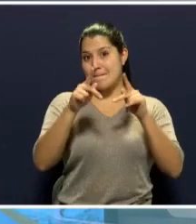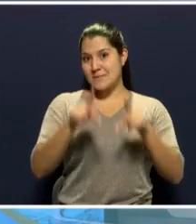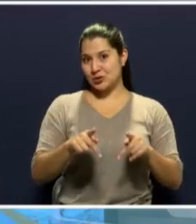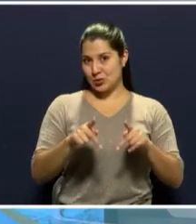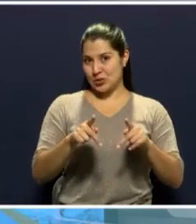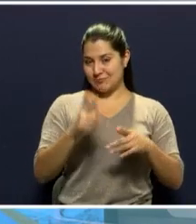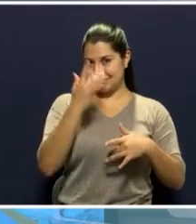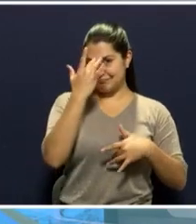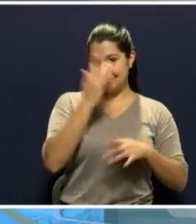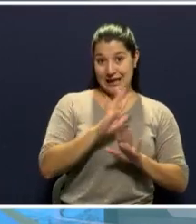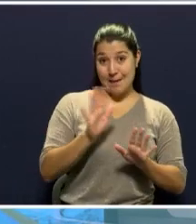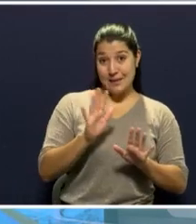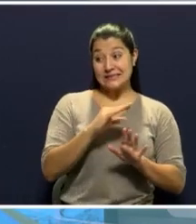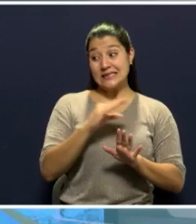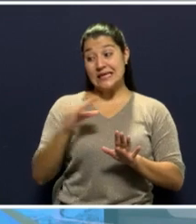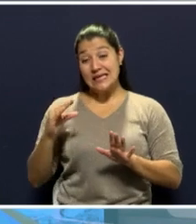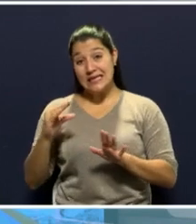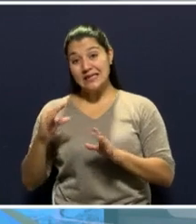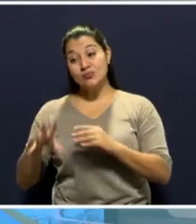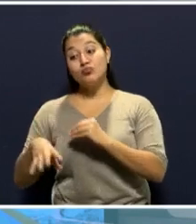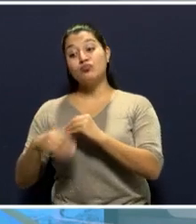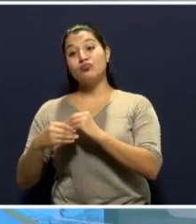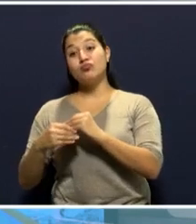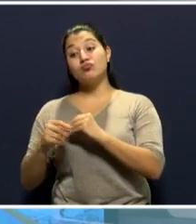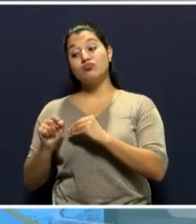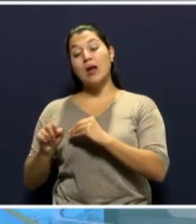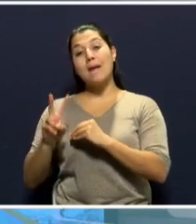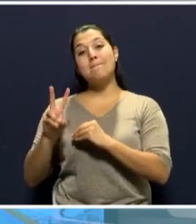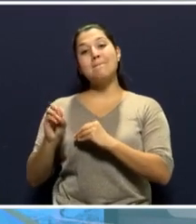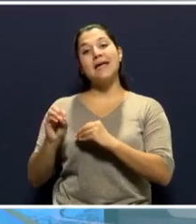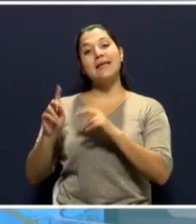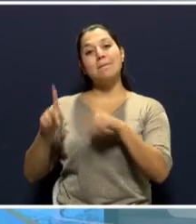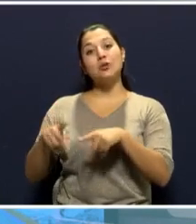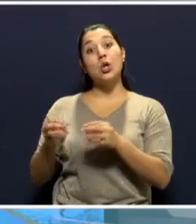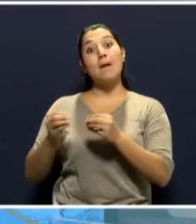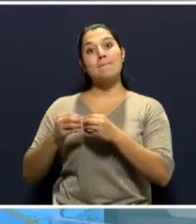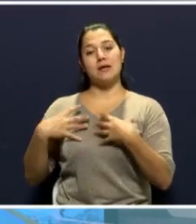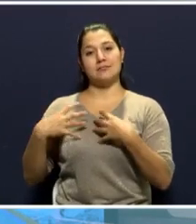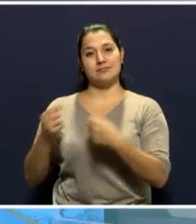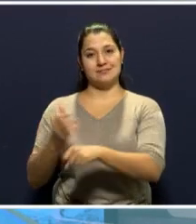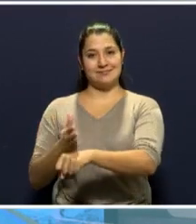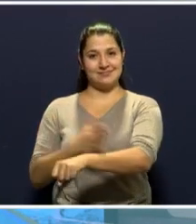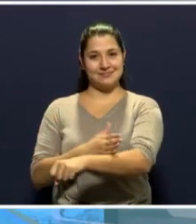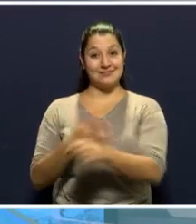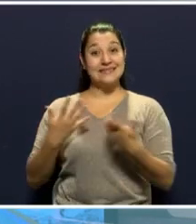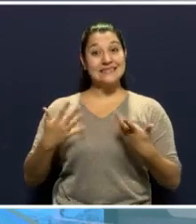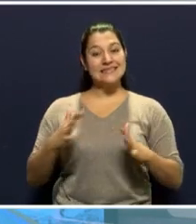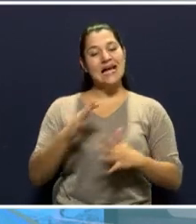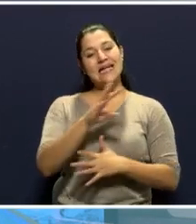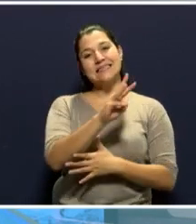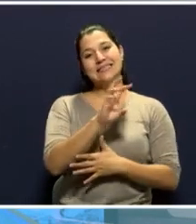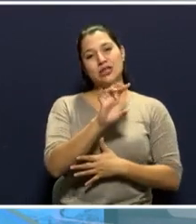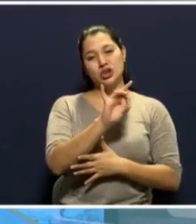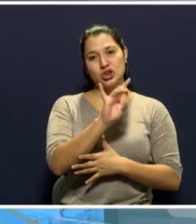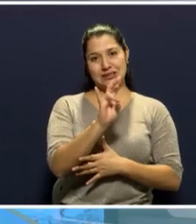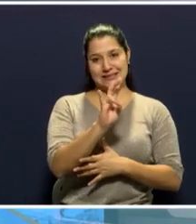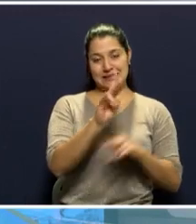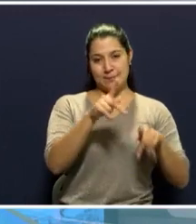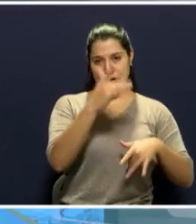personas recuperadas. De esta manera llegamos hoy a 687 personas contagiadas